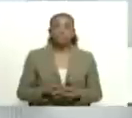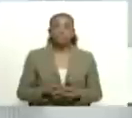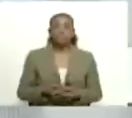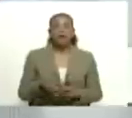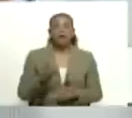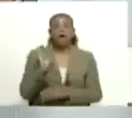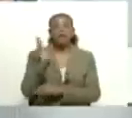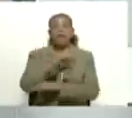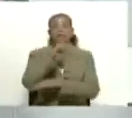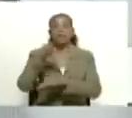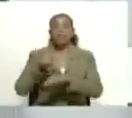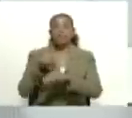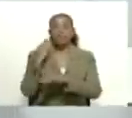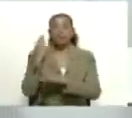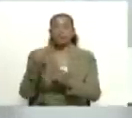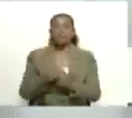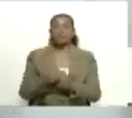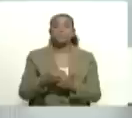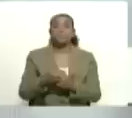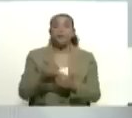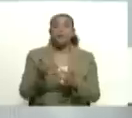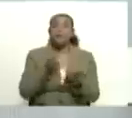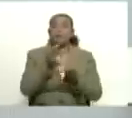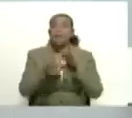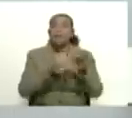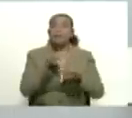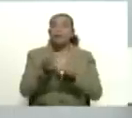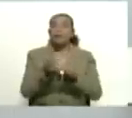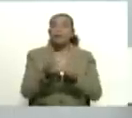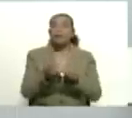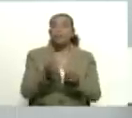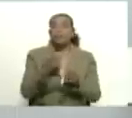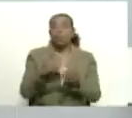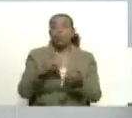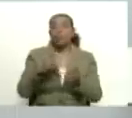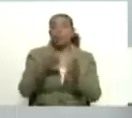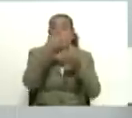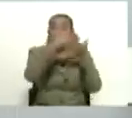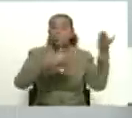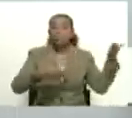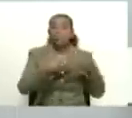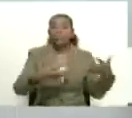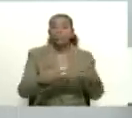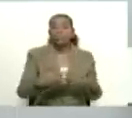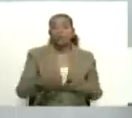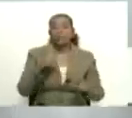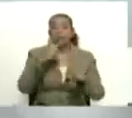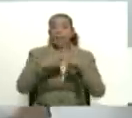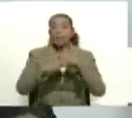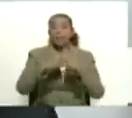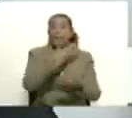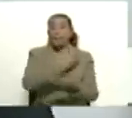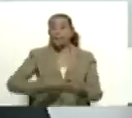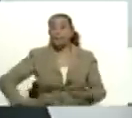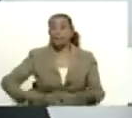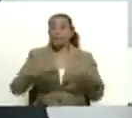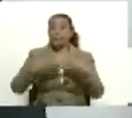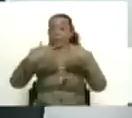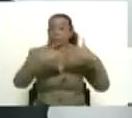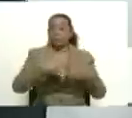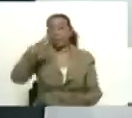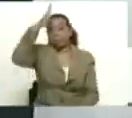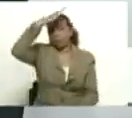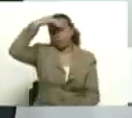todo ese petróleo. Ahora se lo compramos a Venezuela haciendo rico a un dictador, refiriéndose al